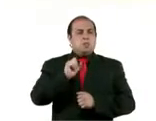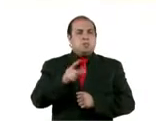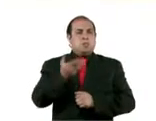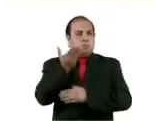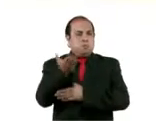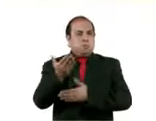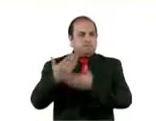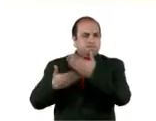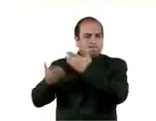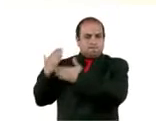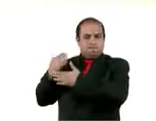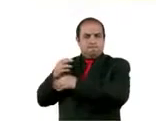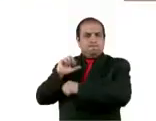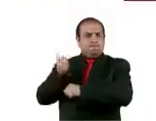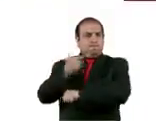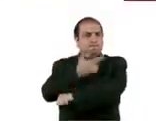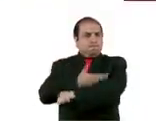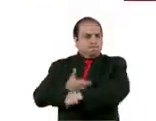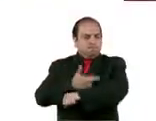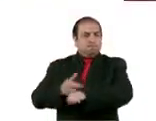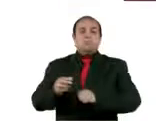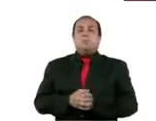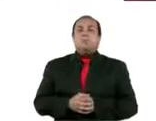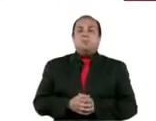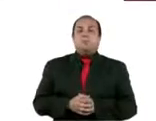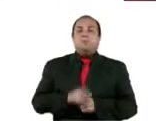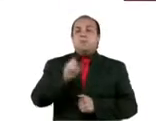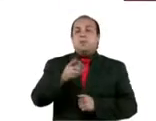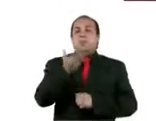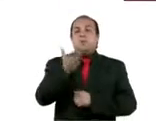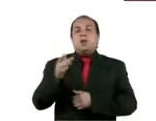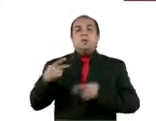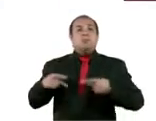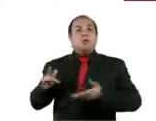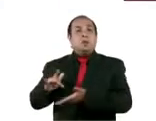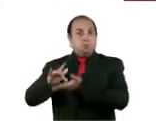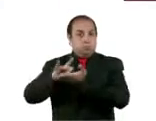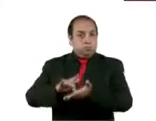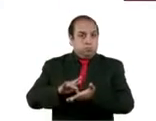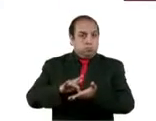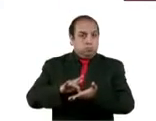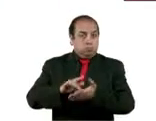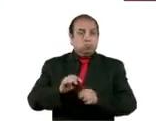trabajando. Adelante. También decirles que los auxiliares pueden tener